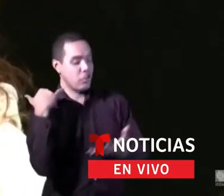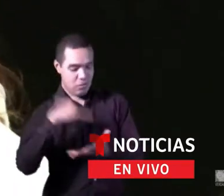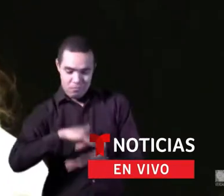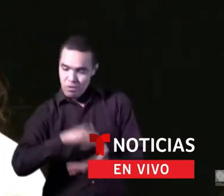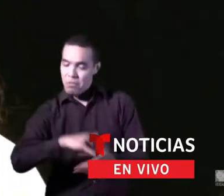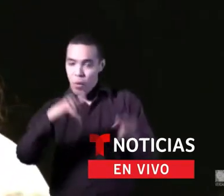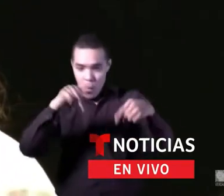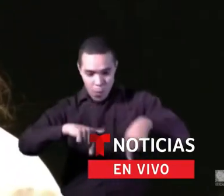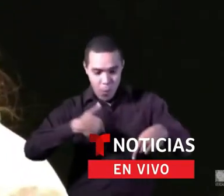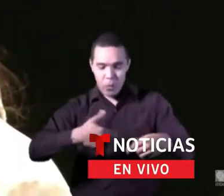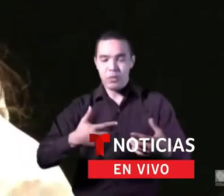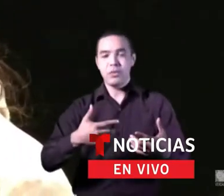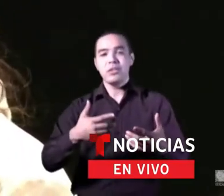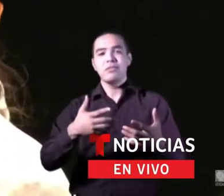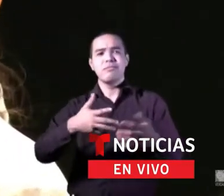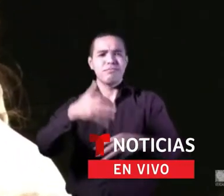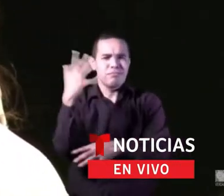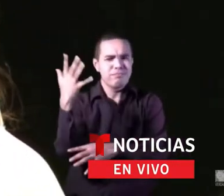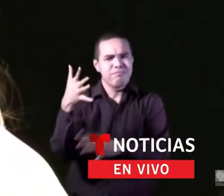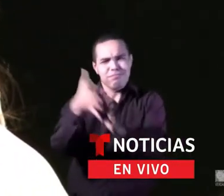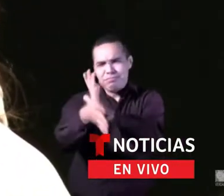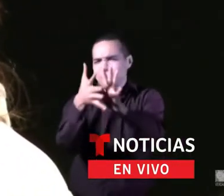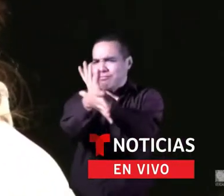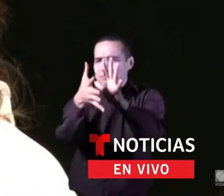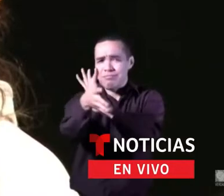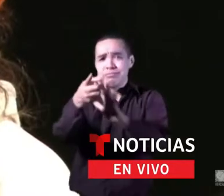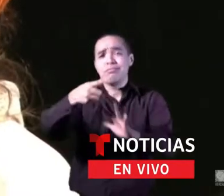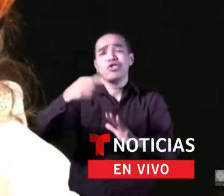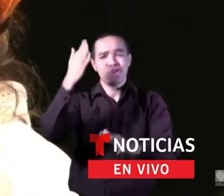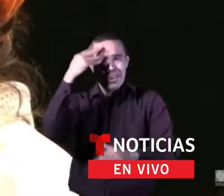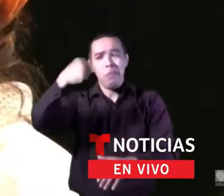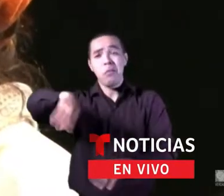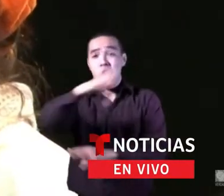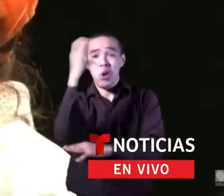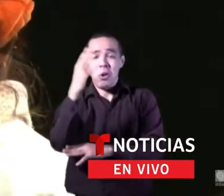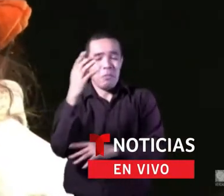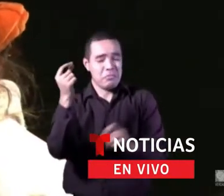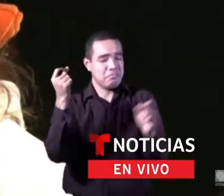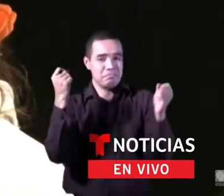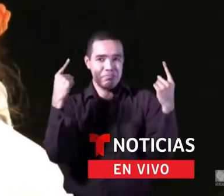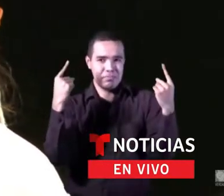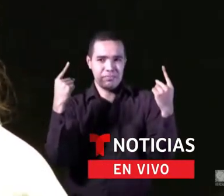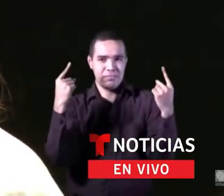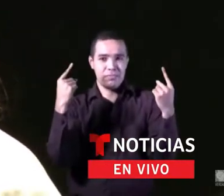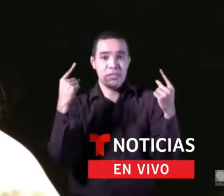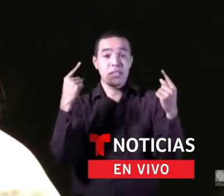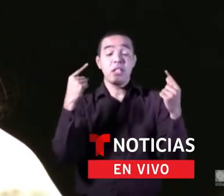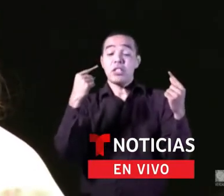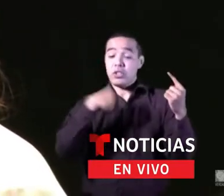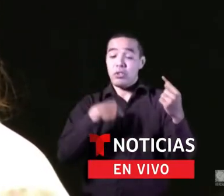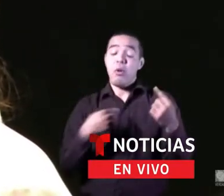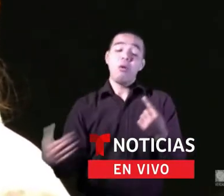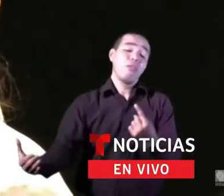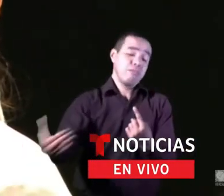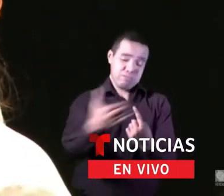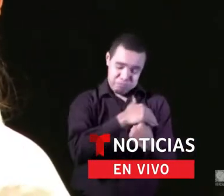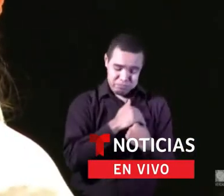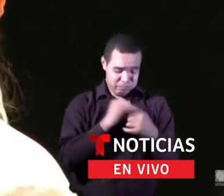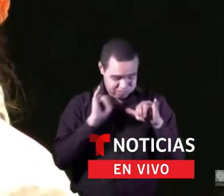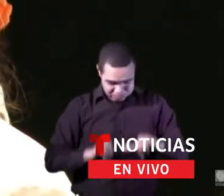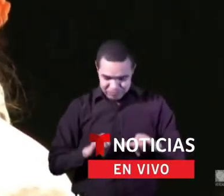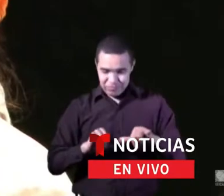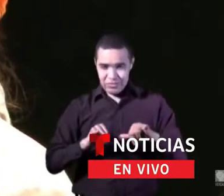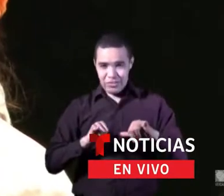cuando estuve secuestrada cuantas veces volví a pensar en esa